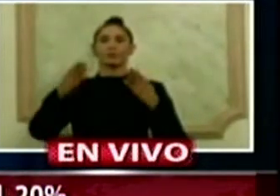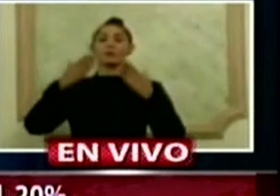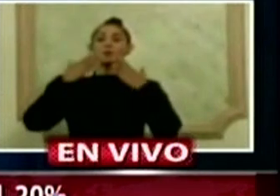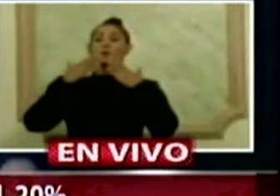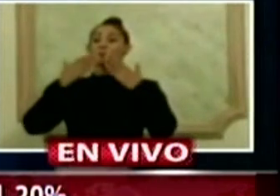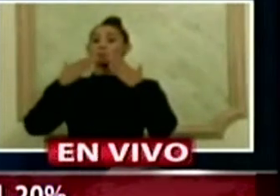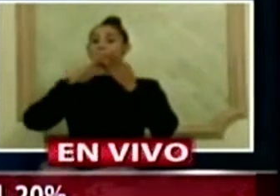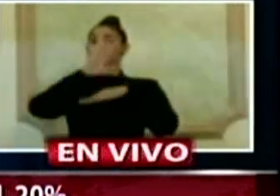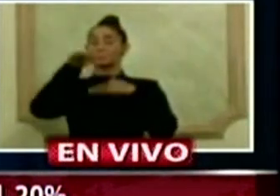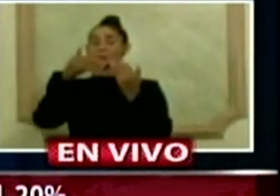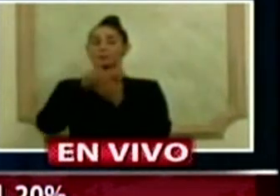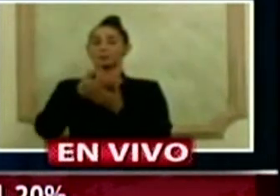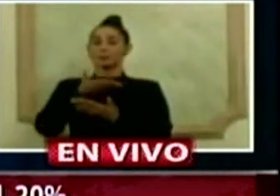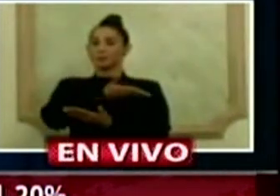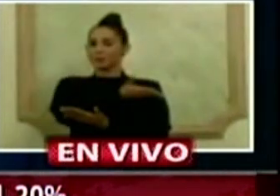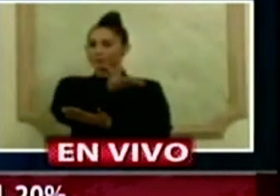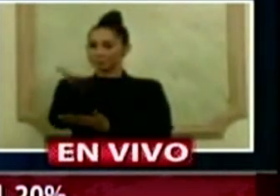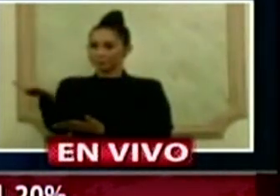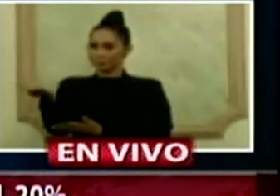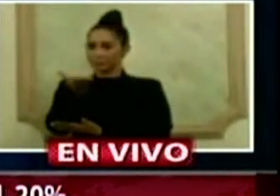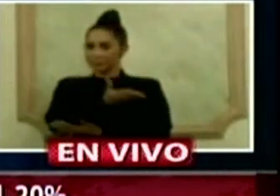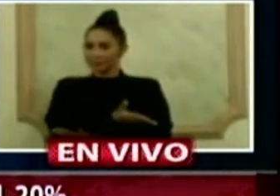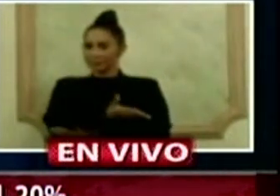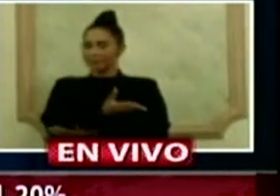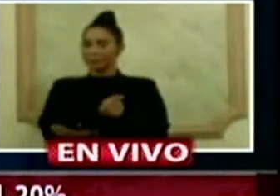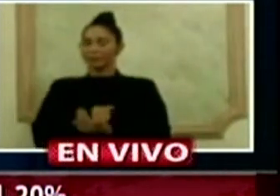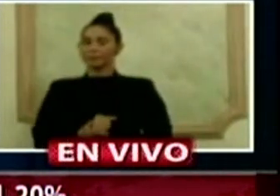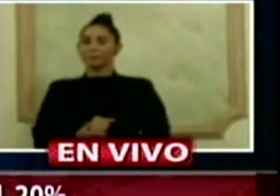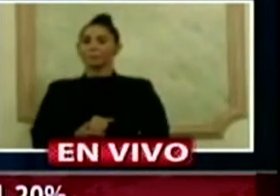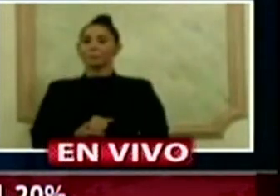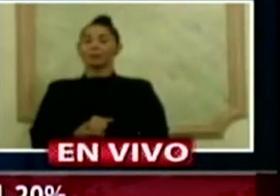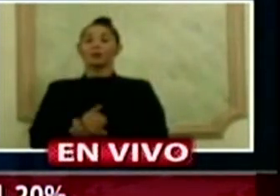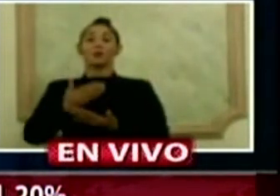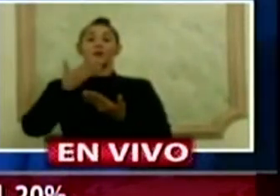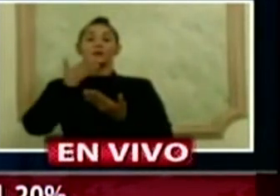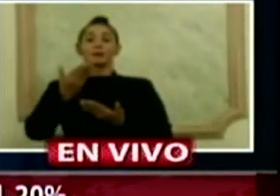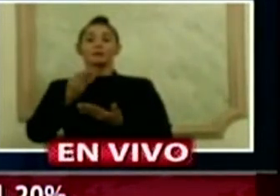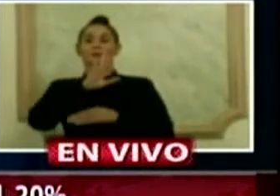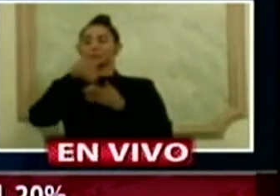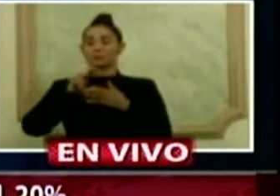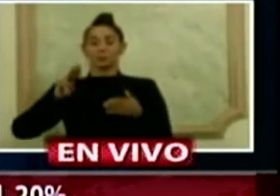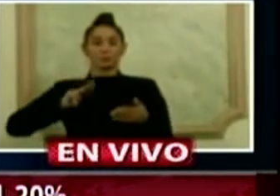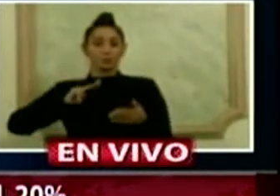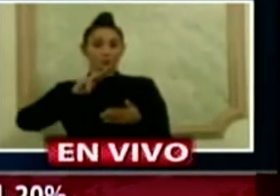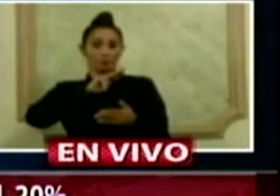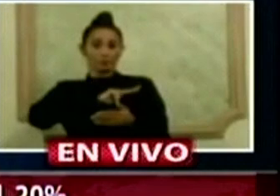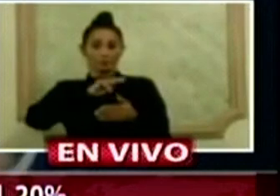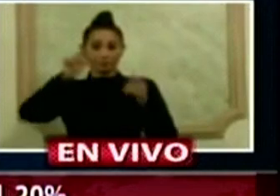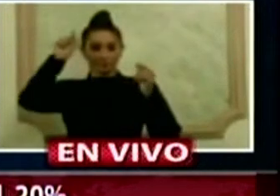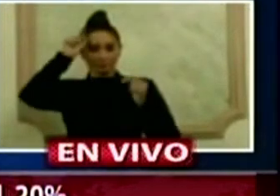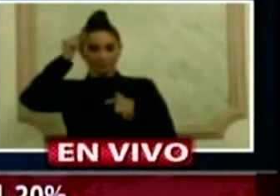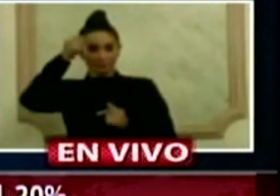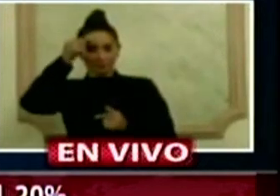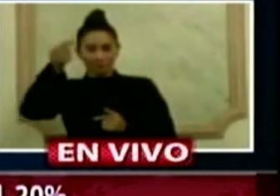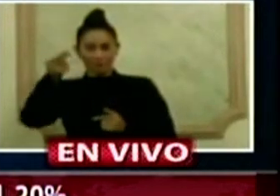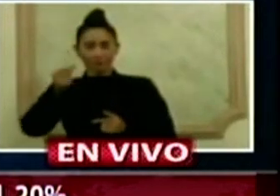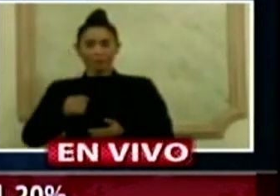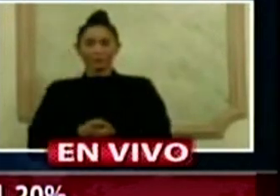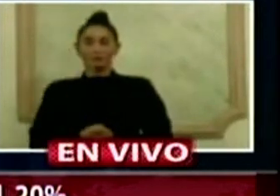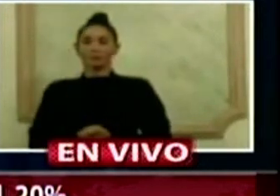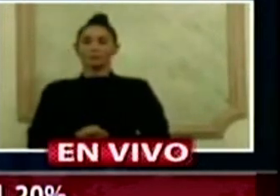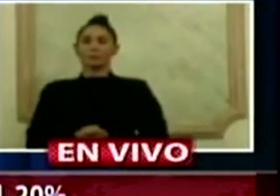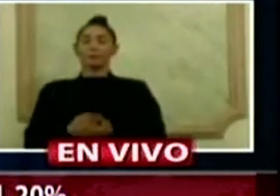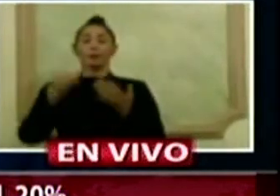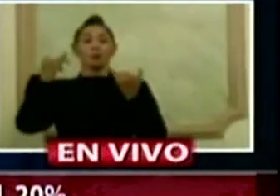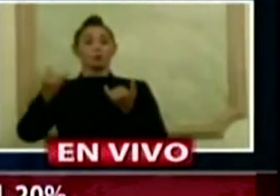que nos acompañan hoy, a todos los miembros del gobierno, ministros, directores generales, que nos acompañan